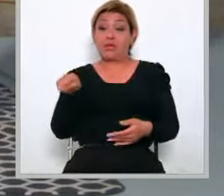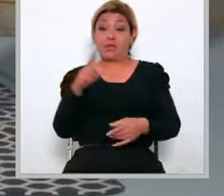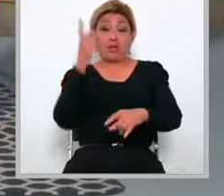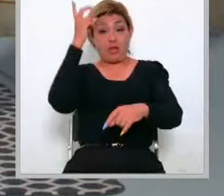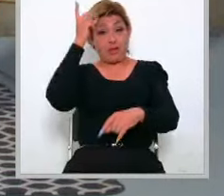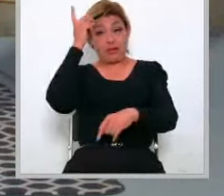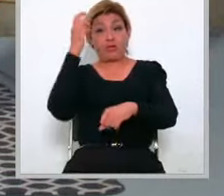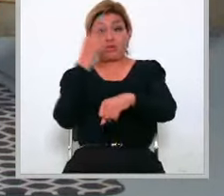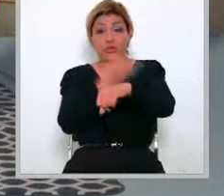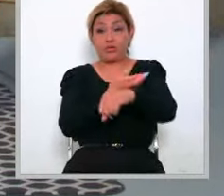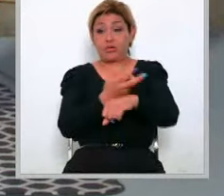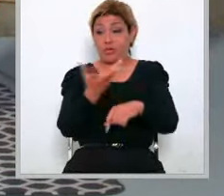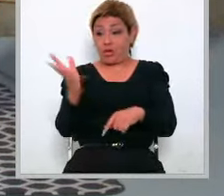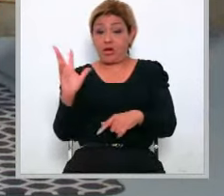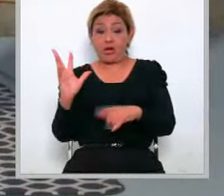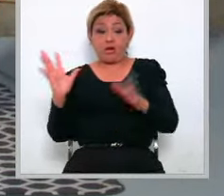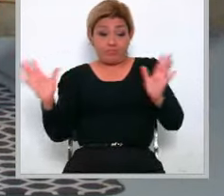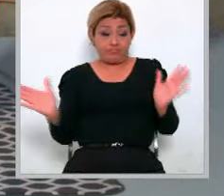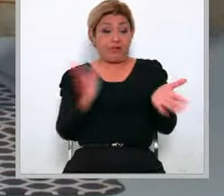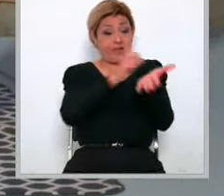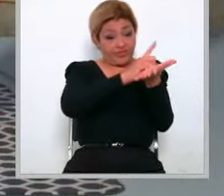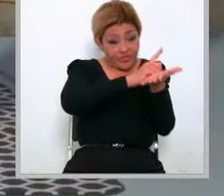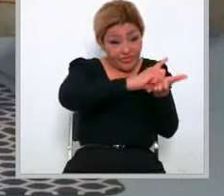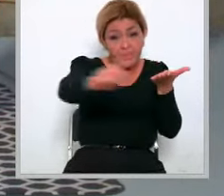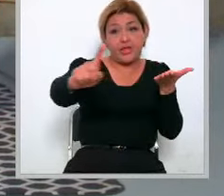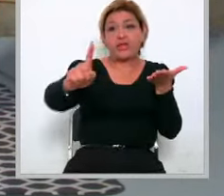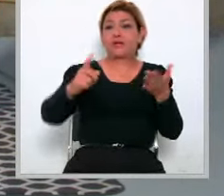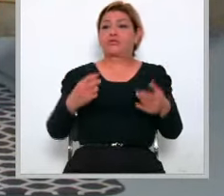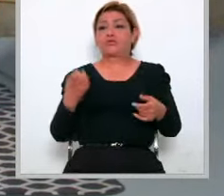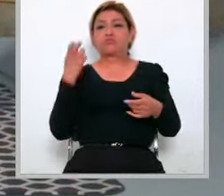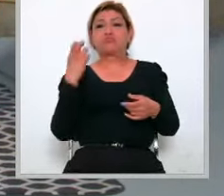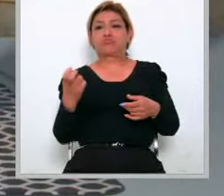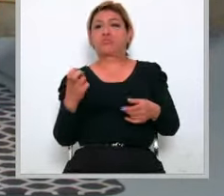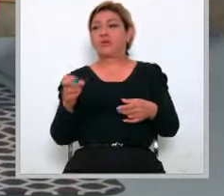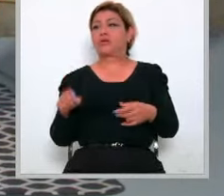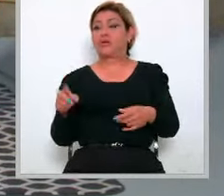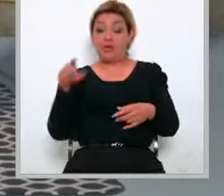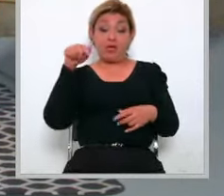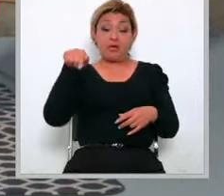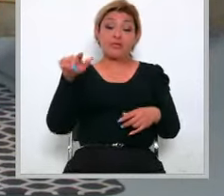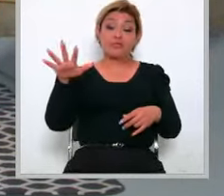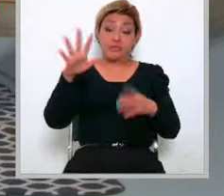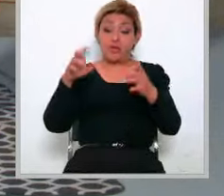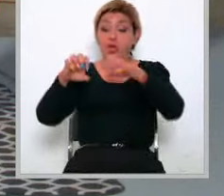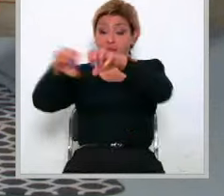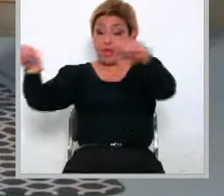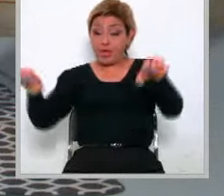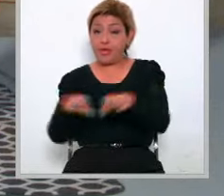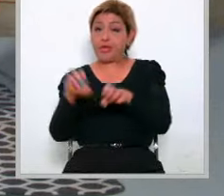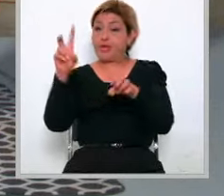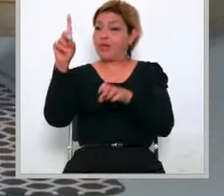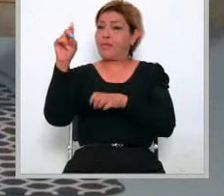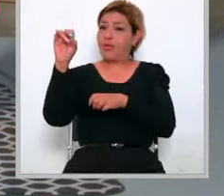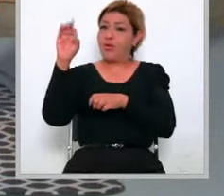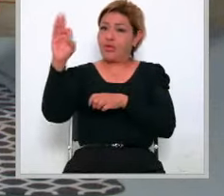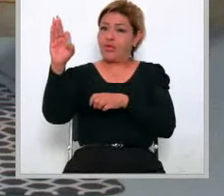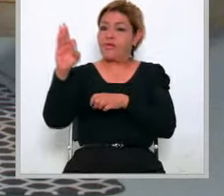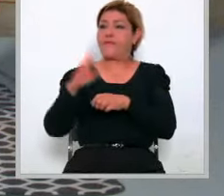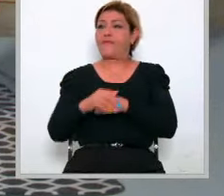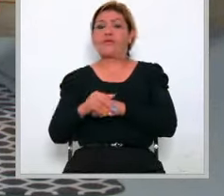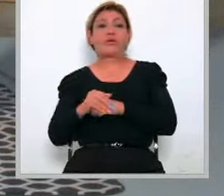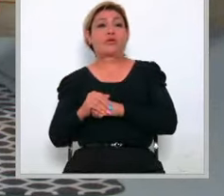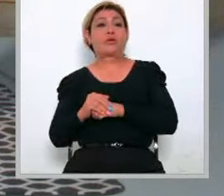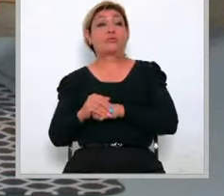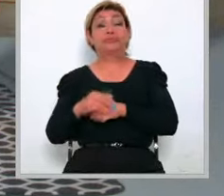puedan tener también espacios donde puedan compartir su voz y exigir que se cumplan sus derechos. Pero oigan, uno de los derechos que también tenemos muy importante es